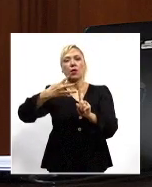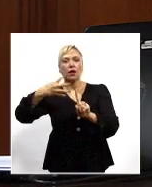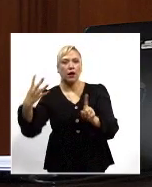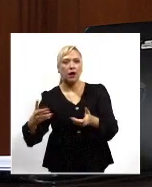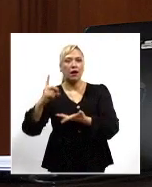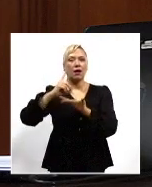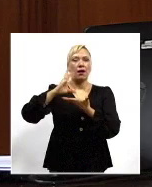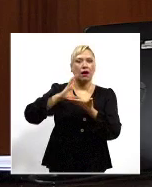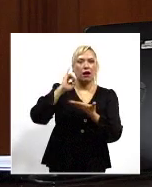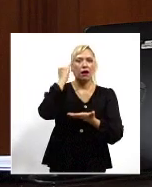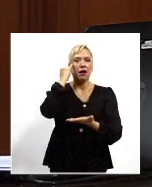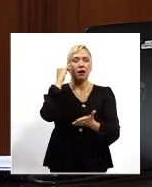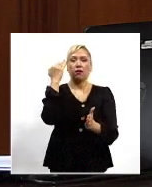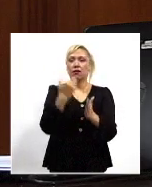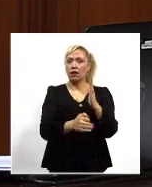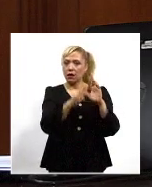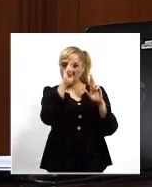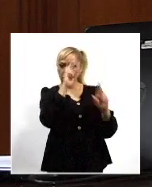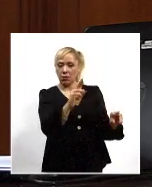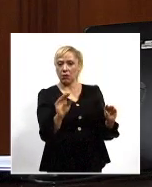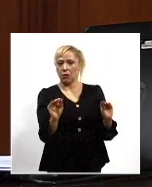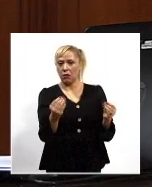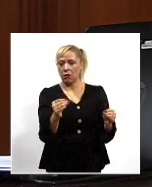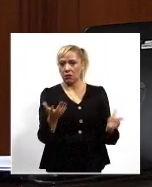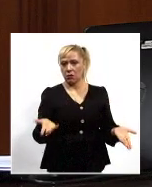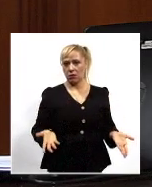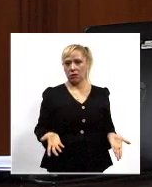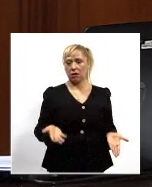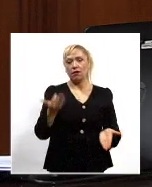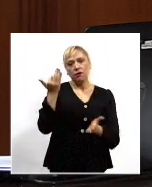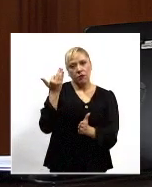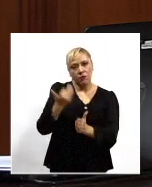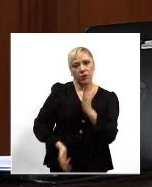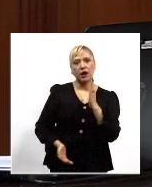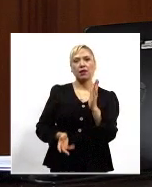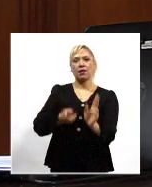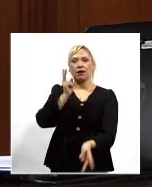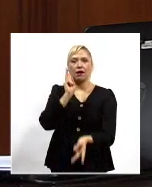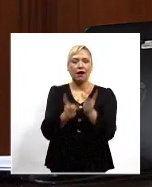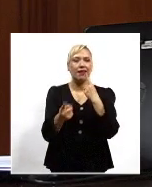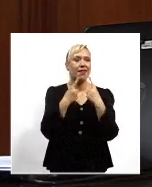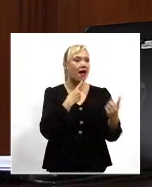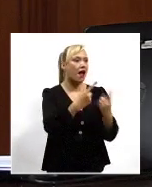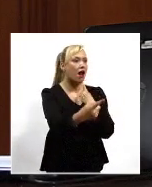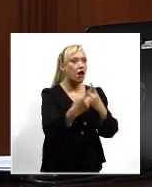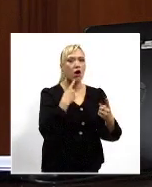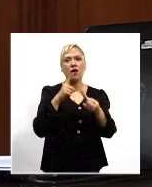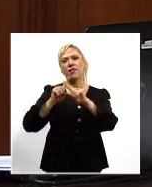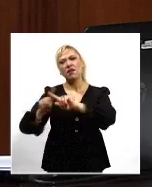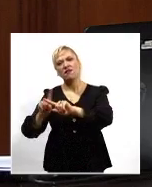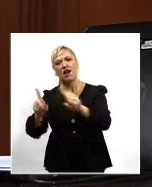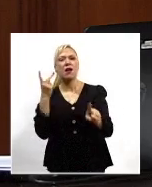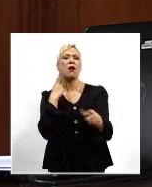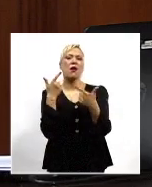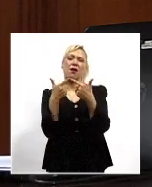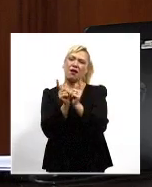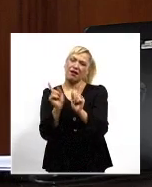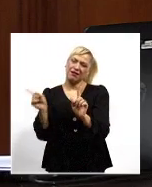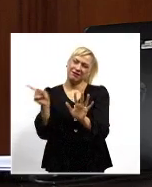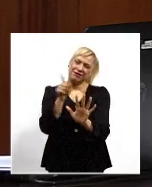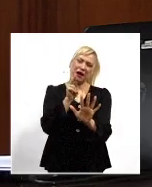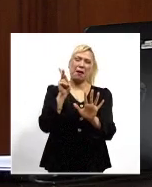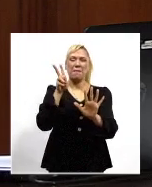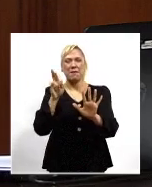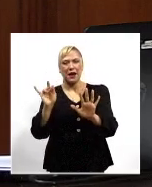deliberación legislativa da lugar al diálogo, a la interacción entre las distintas fuerzas políticas.